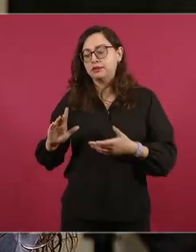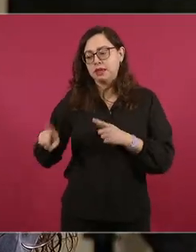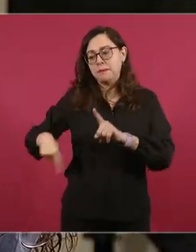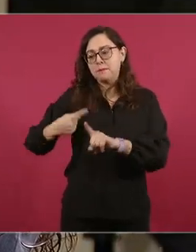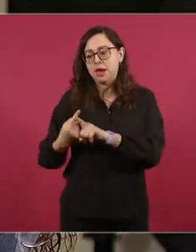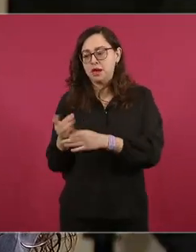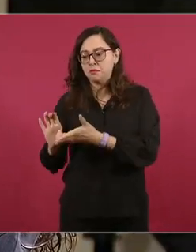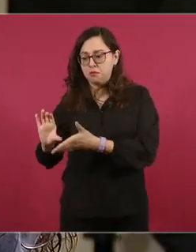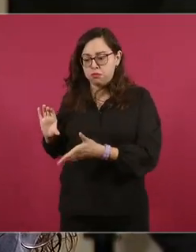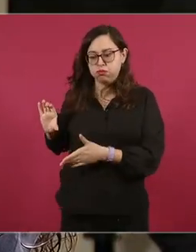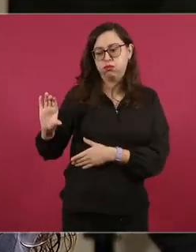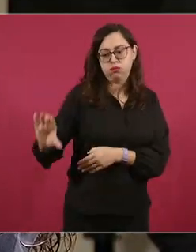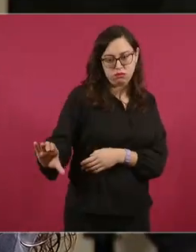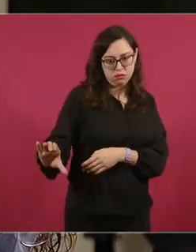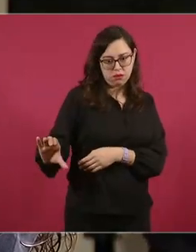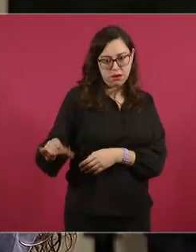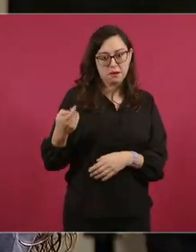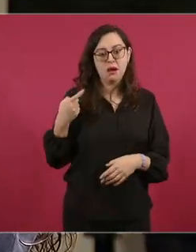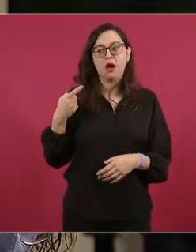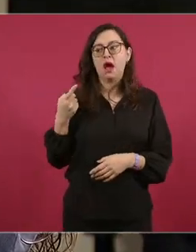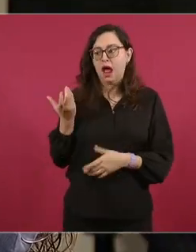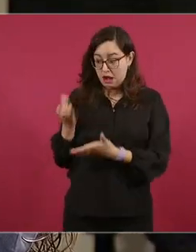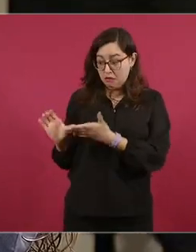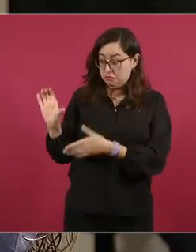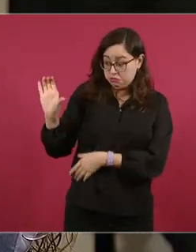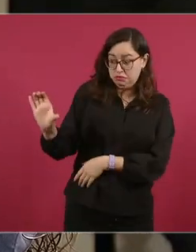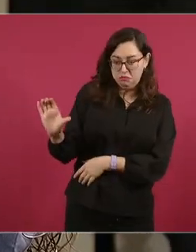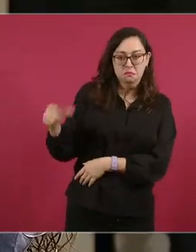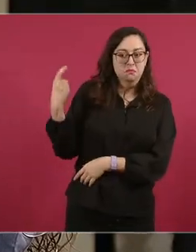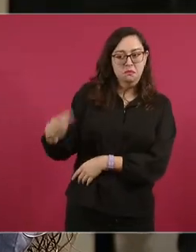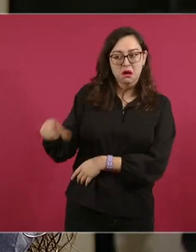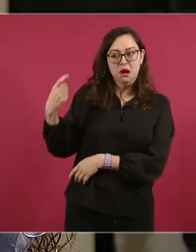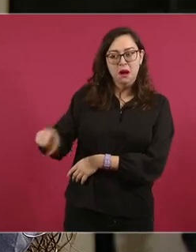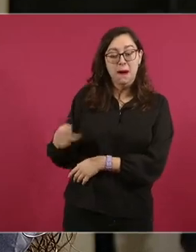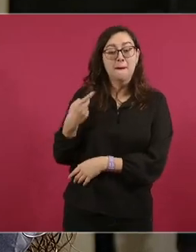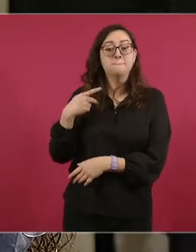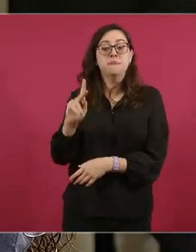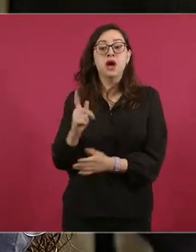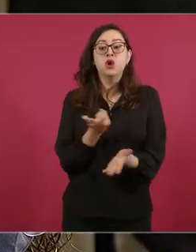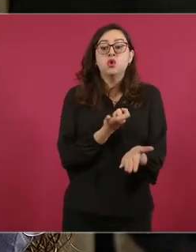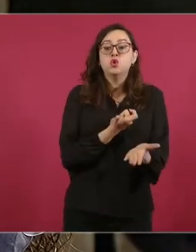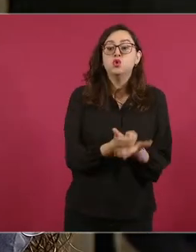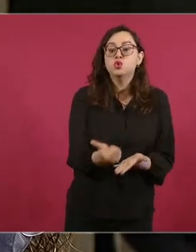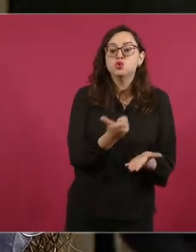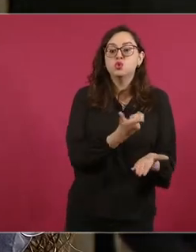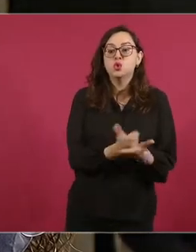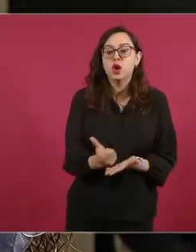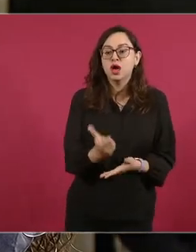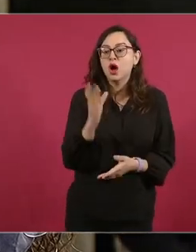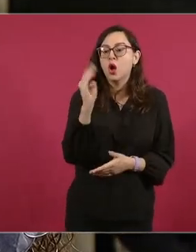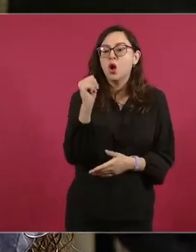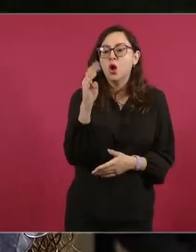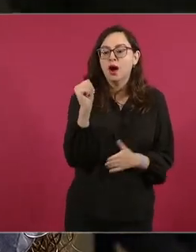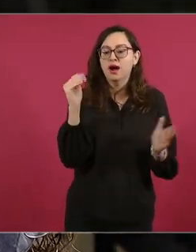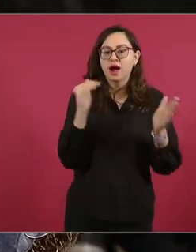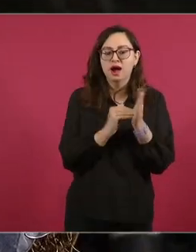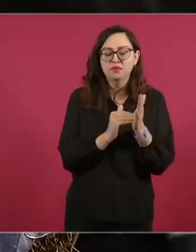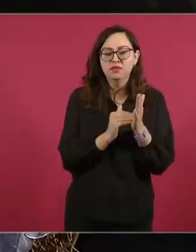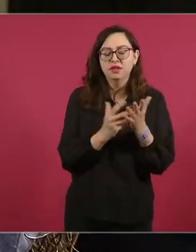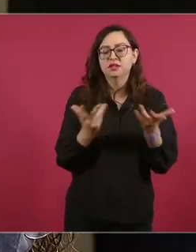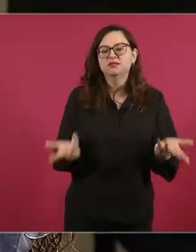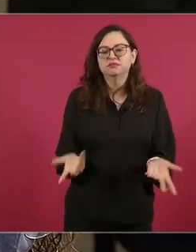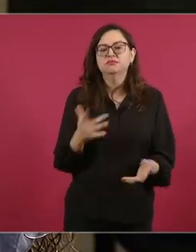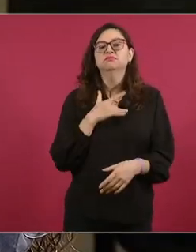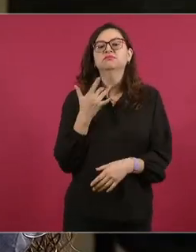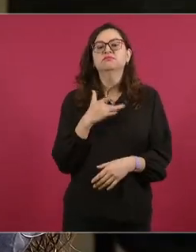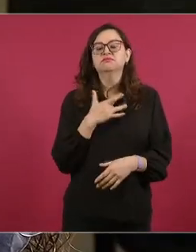el salario siempre es históricamente ha sido muy bajo, o sea, abajo de 9,000 pesos, hablando de directores de área hacia abajo, ¿no?